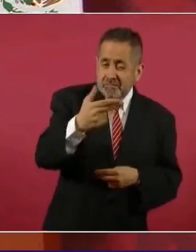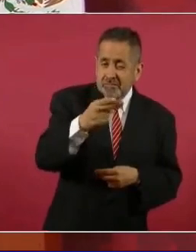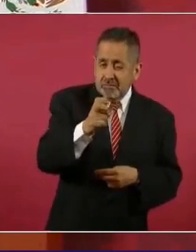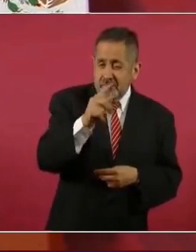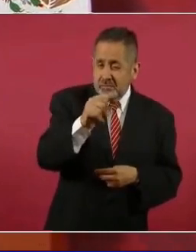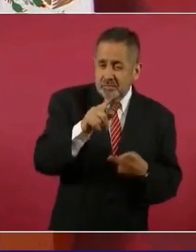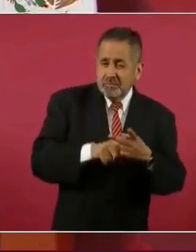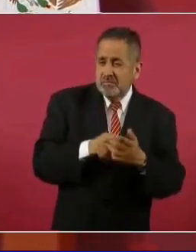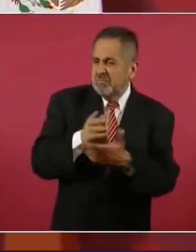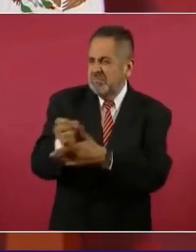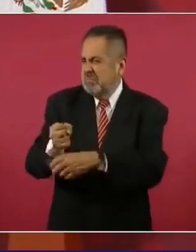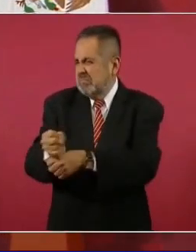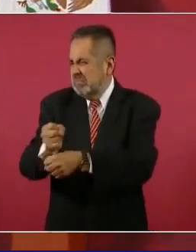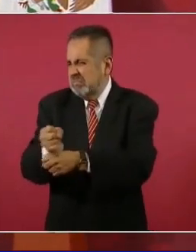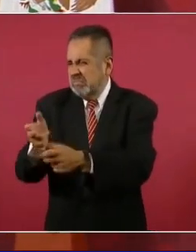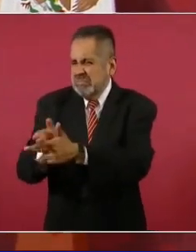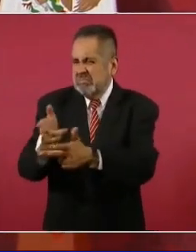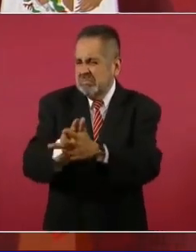estuvo en Guerrero,